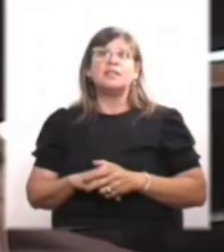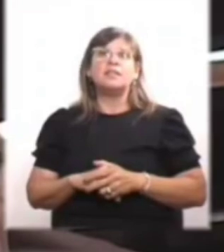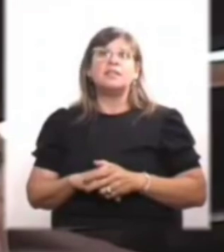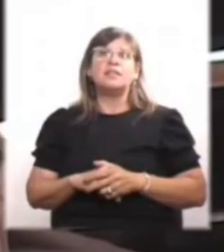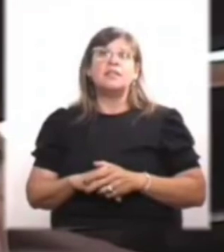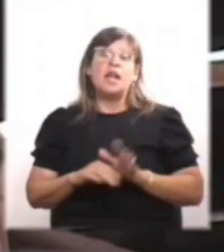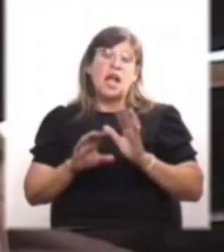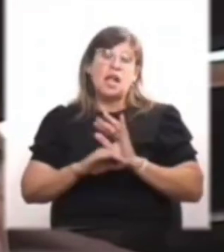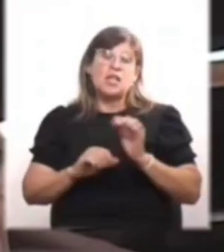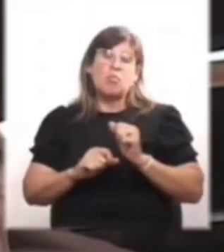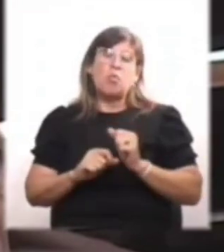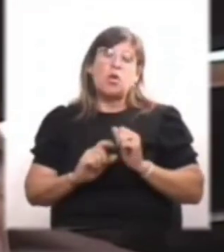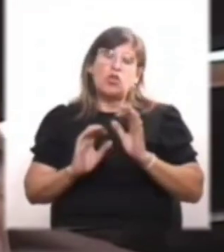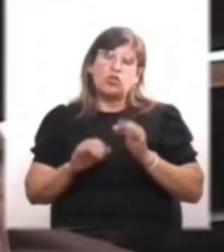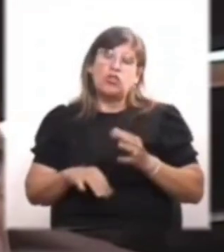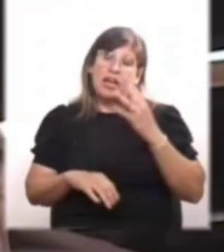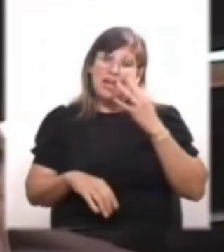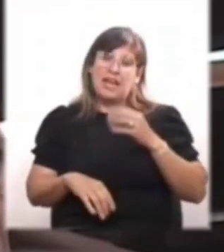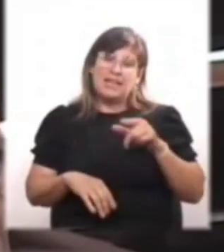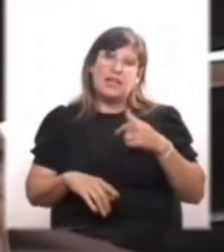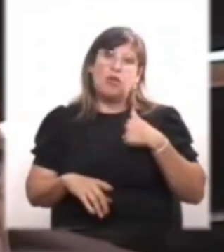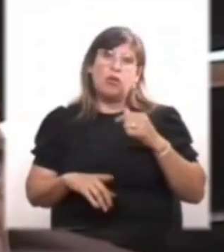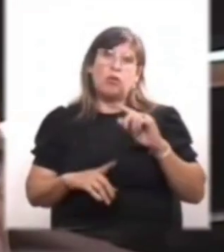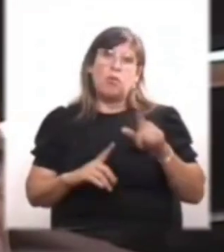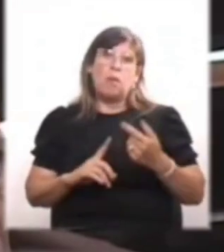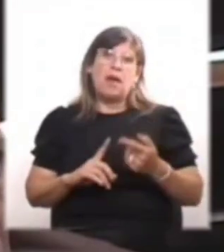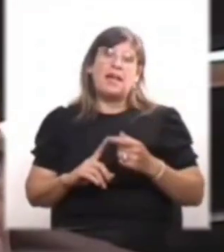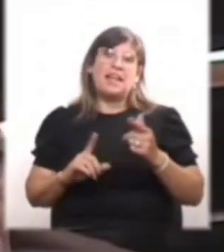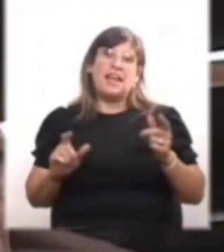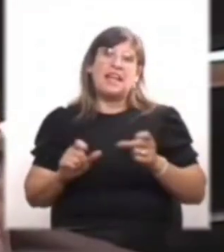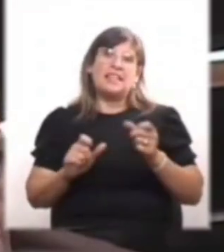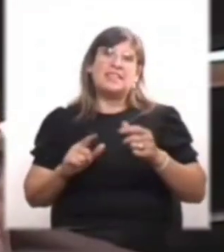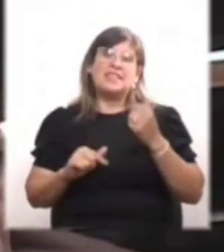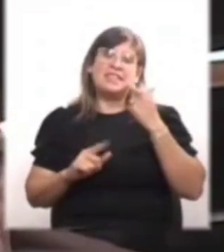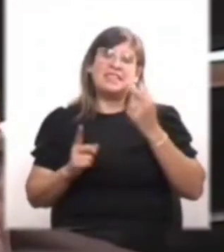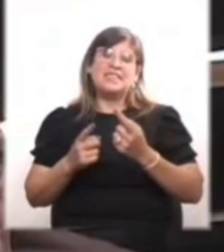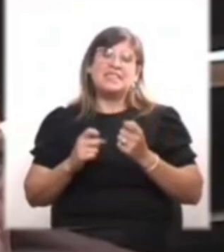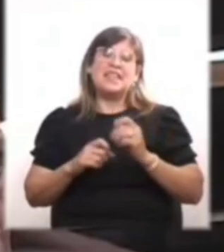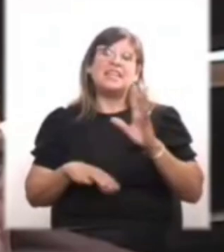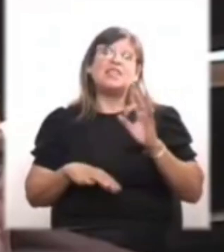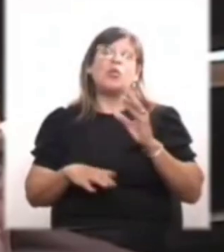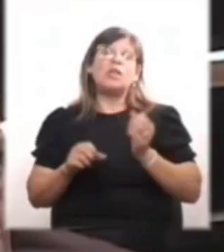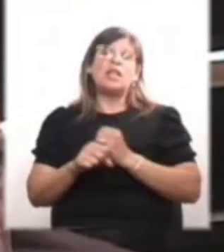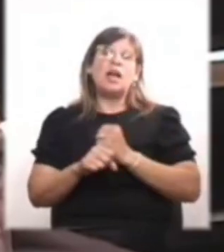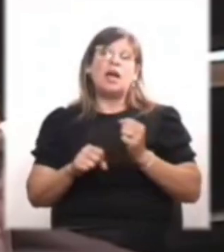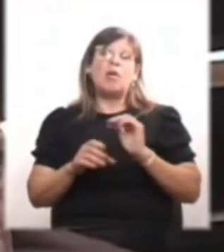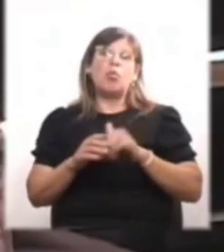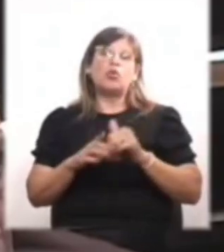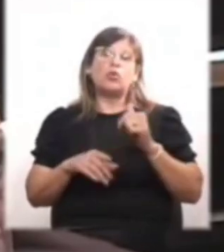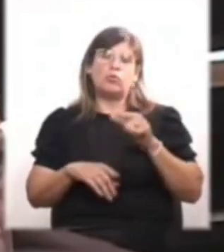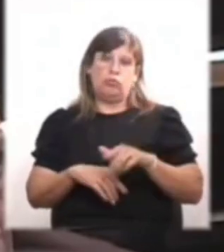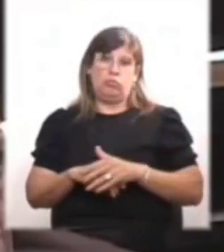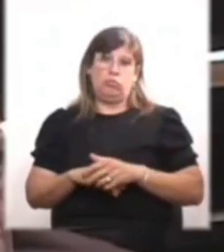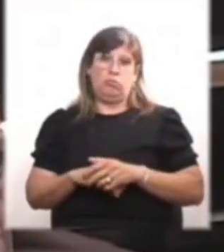y puedo llegar a creer que lo hizo para que se necesitaran 50 votos para su aprobación.